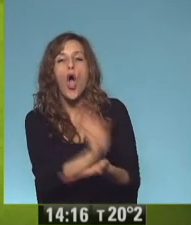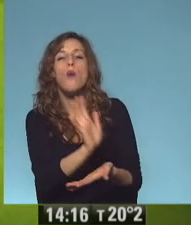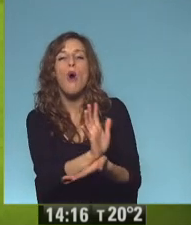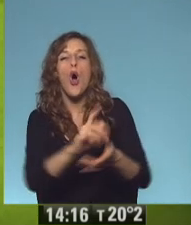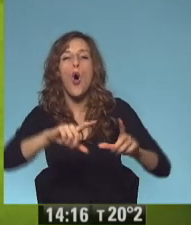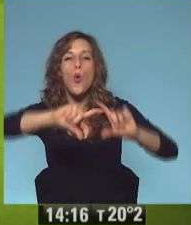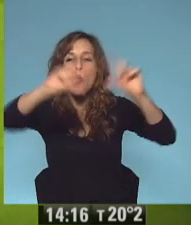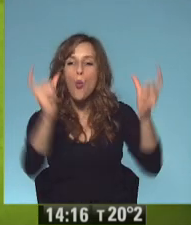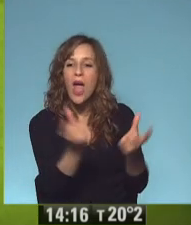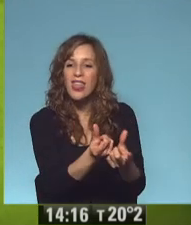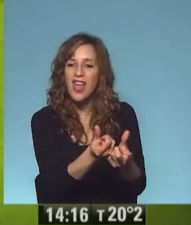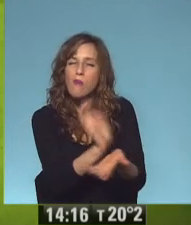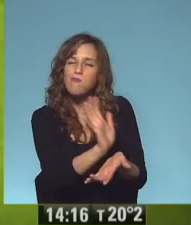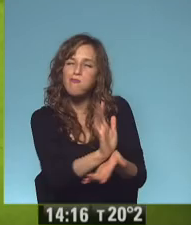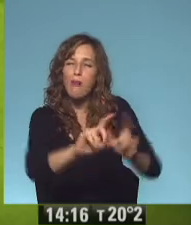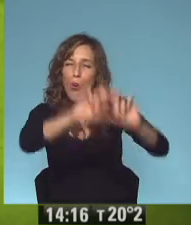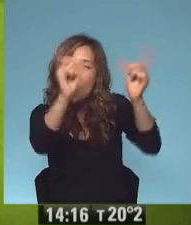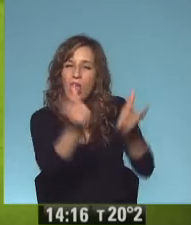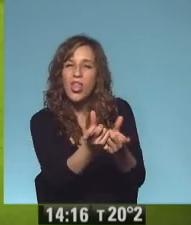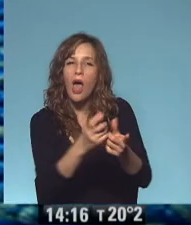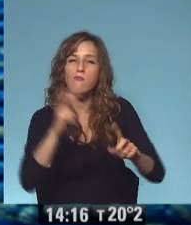muy grande que tiene asientos.